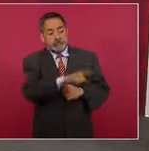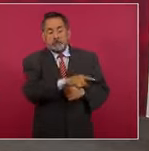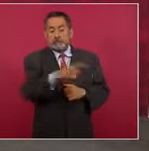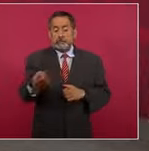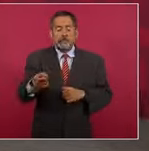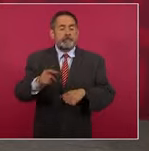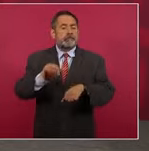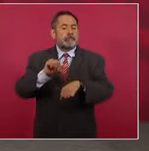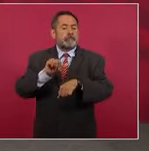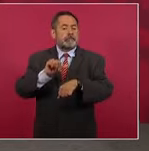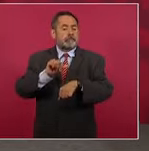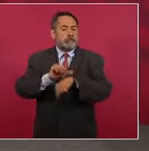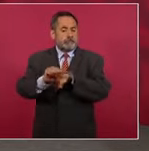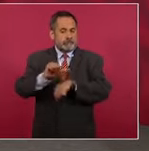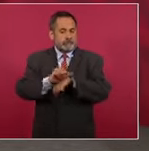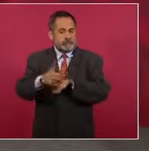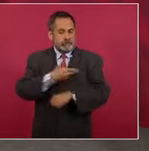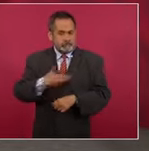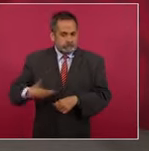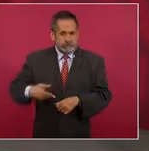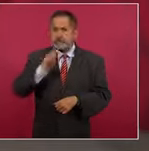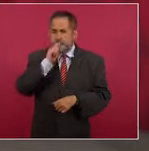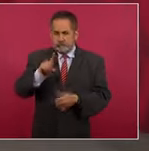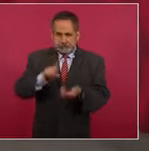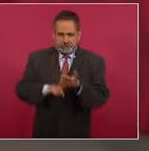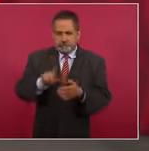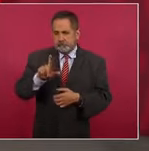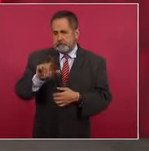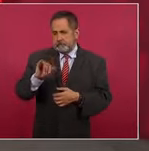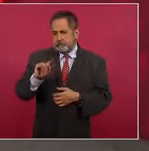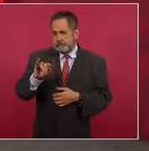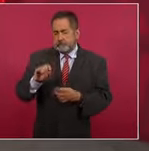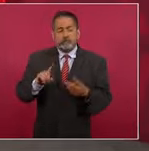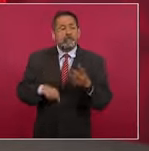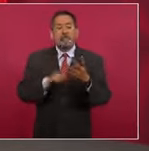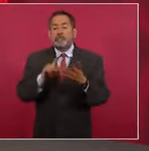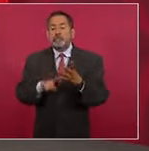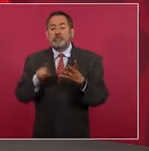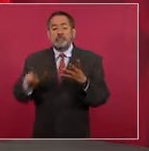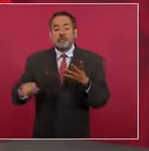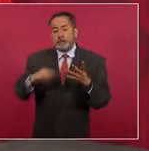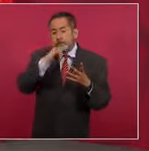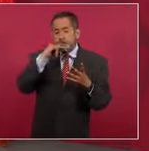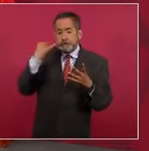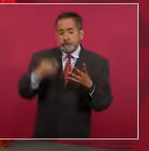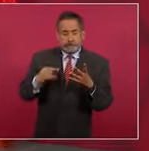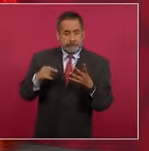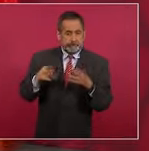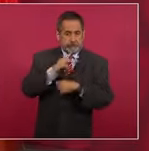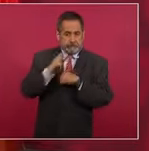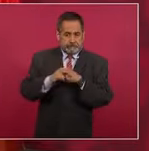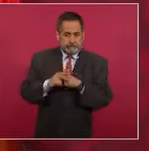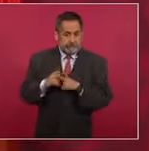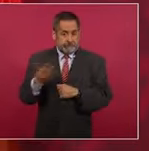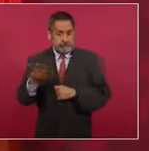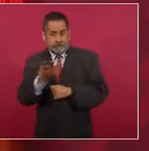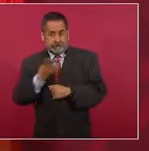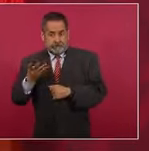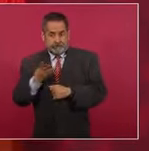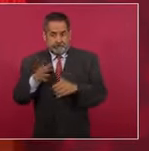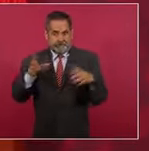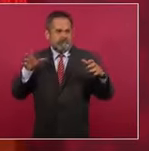también tienen litio, y con el presidente de Chile, con el propósito de que